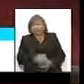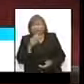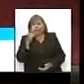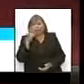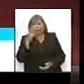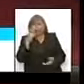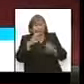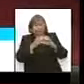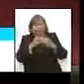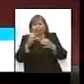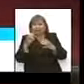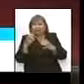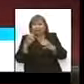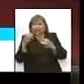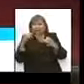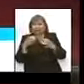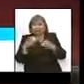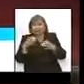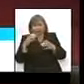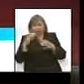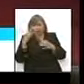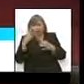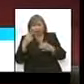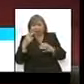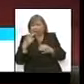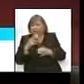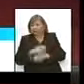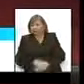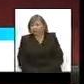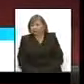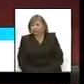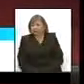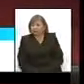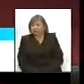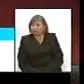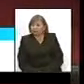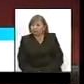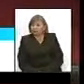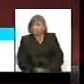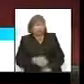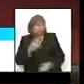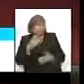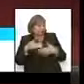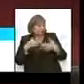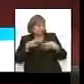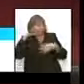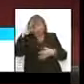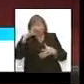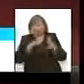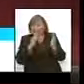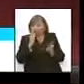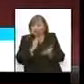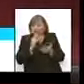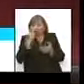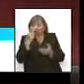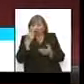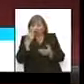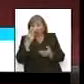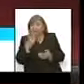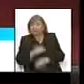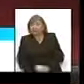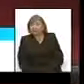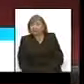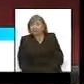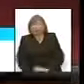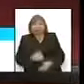Congreso. Se cierran dos opciones en la elección del Congreso. Una puede tener mayoría, otra minoría, pero se cierran dos opciones.